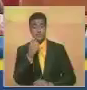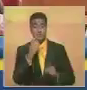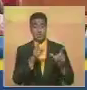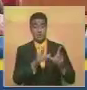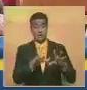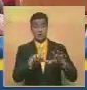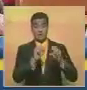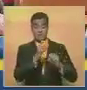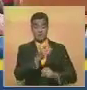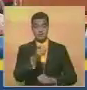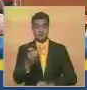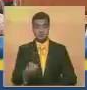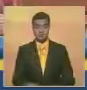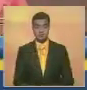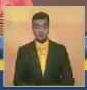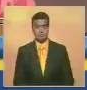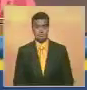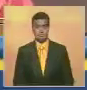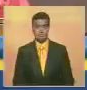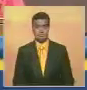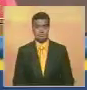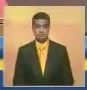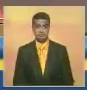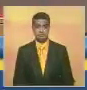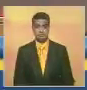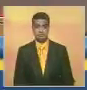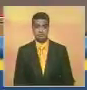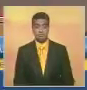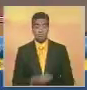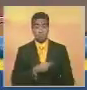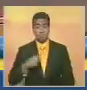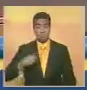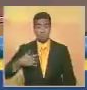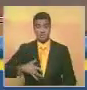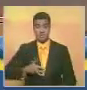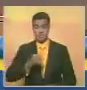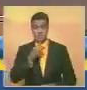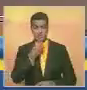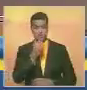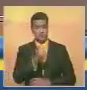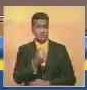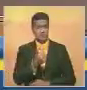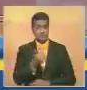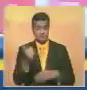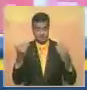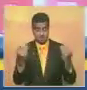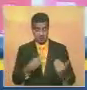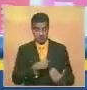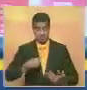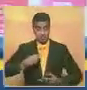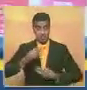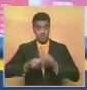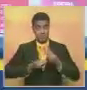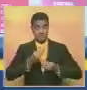de clientes. Nos sentimos orgullosos que para la fecha ya hemos generado